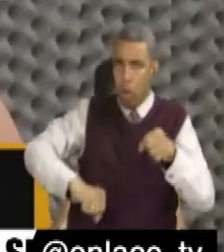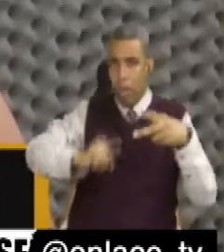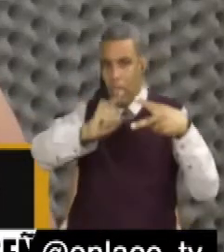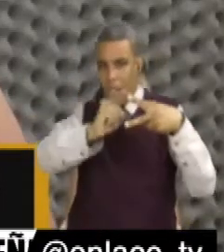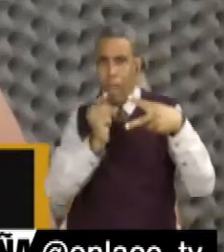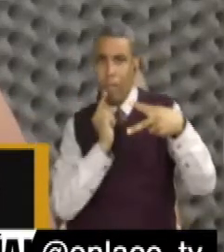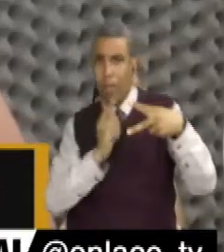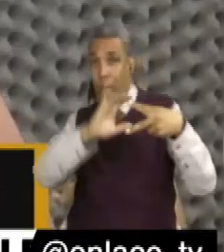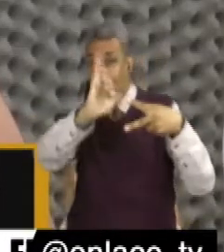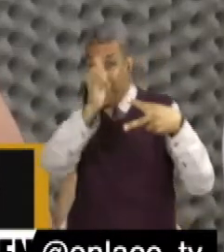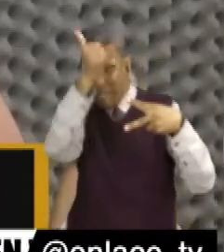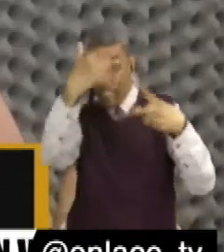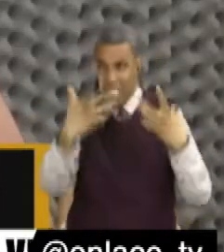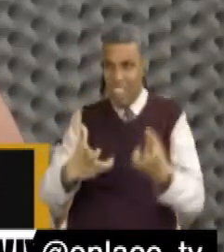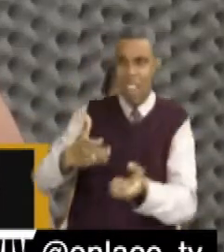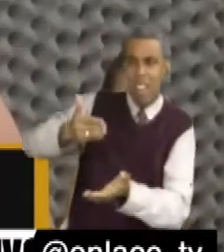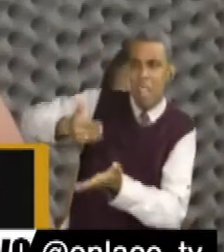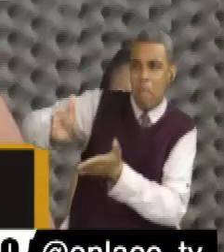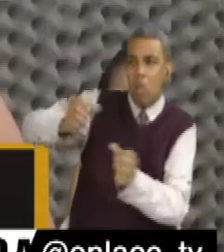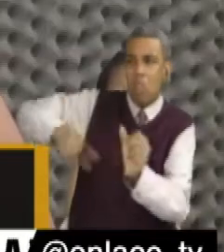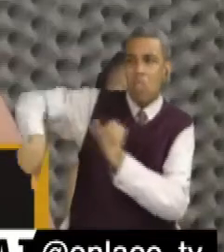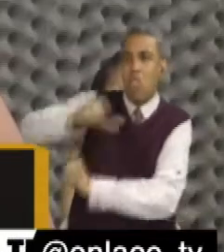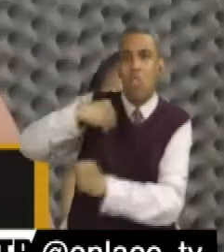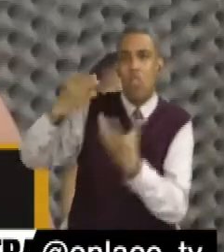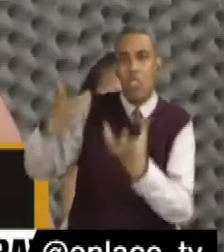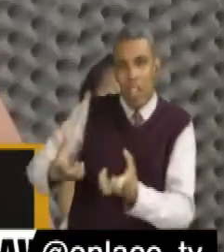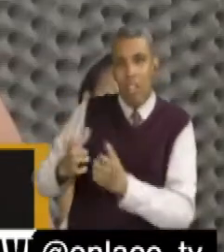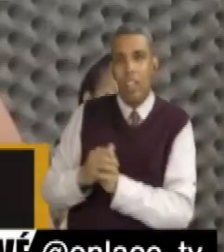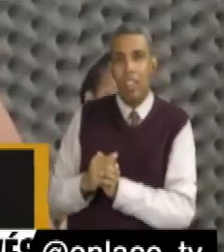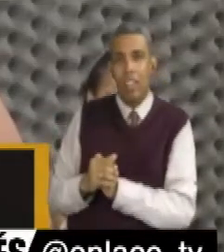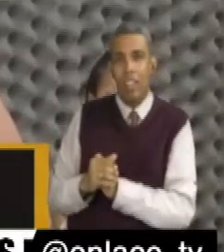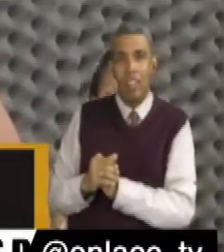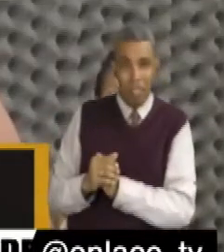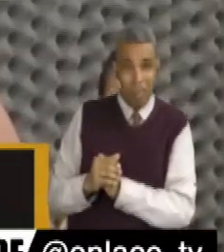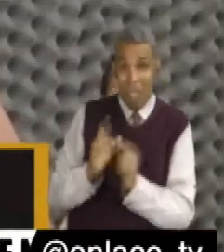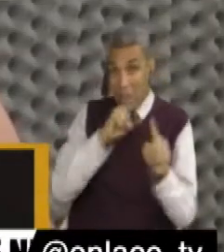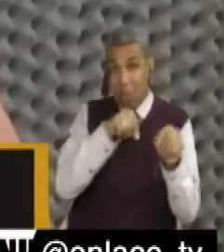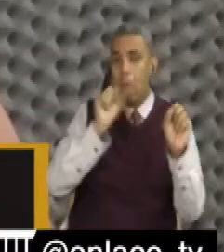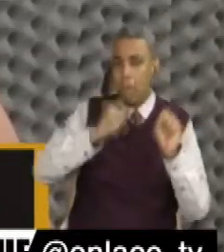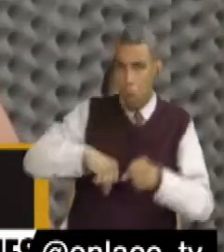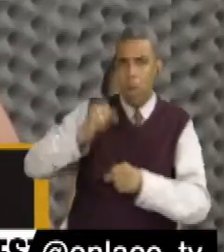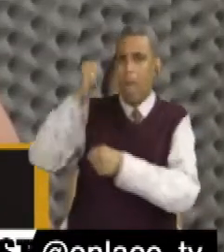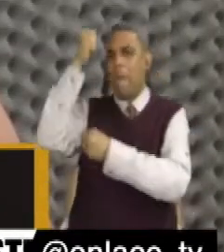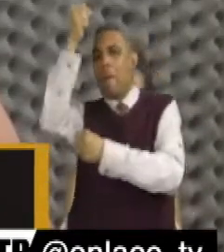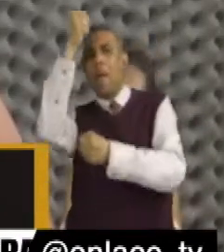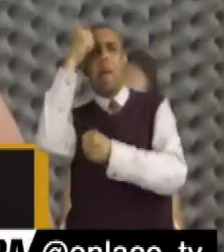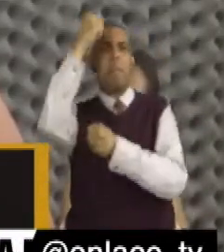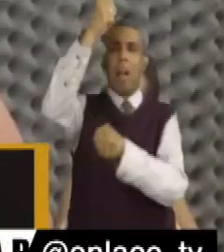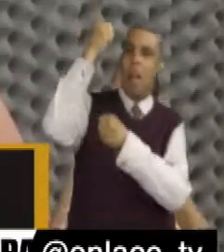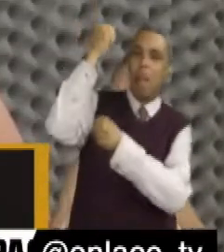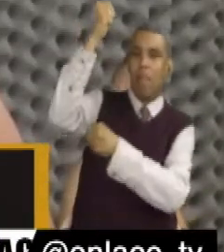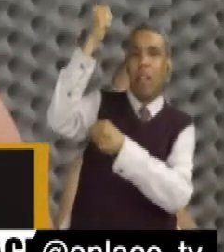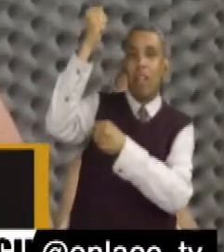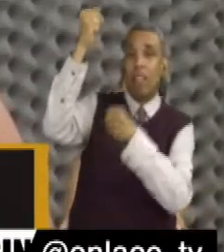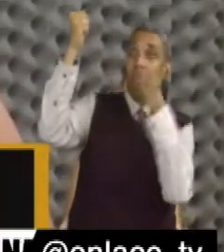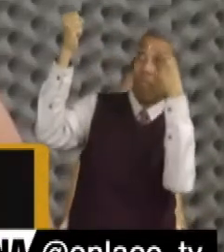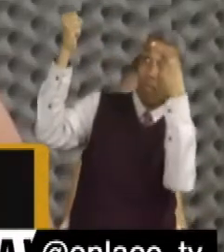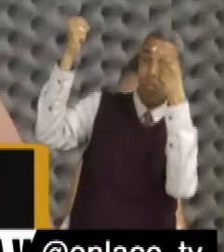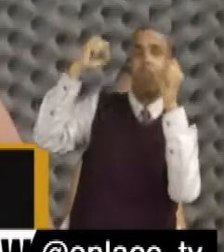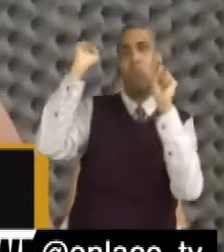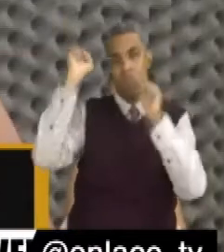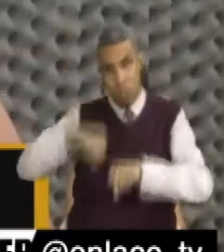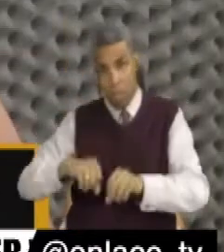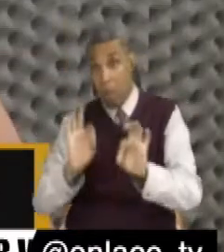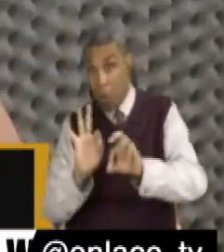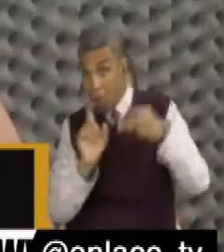abstención, deben cumplir con unos requisitos. El fundamental es estar registrado ante el Consejo Nacional Electoral y por lo tanto no se puede